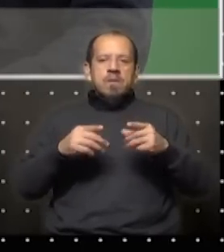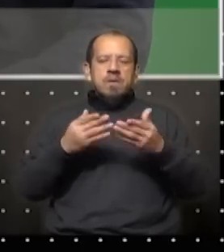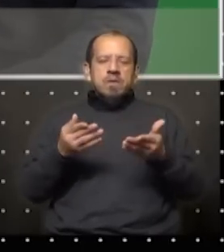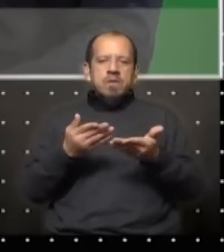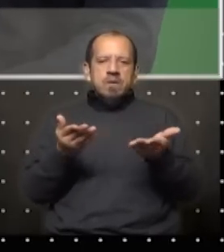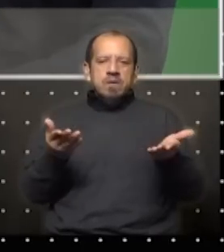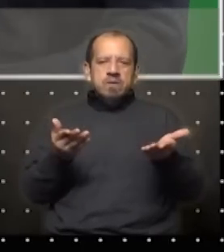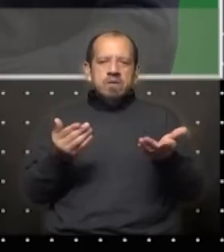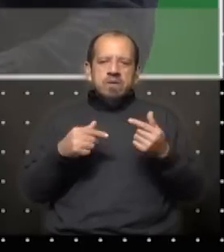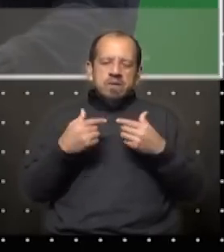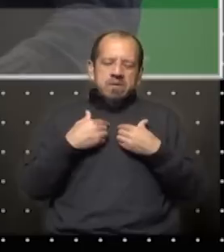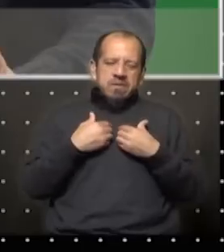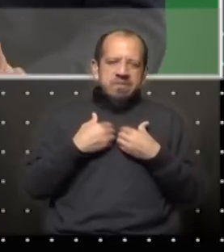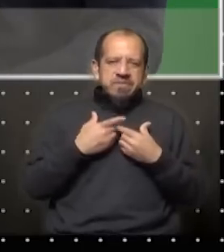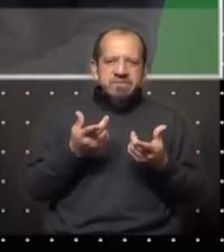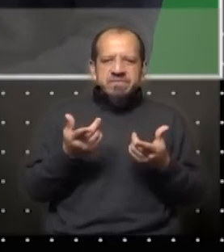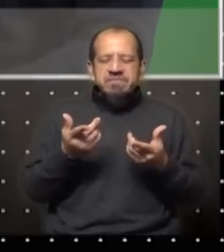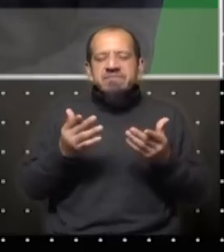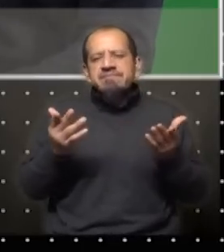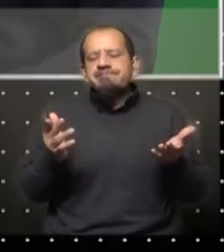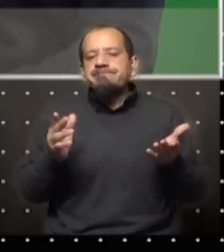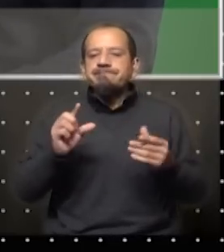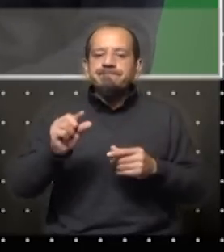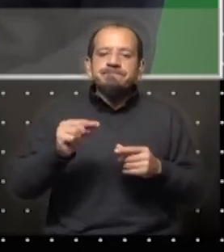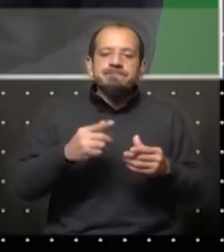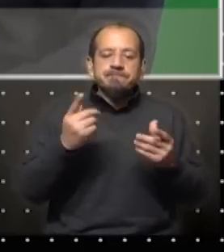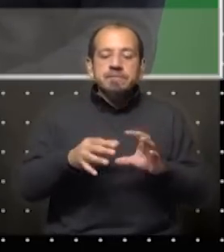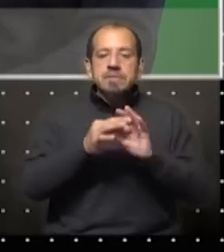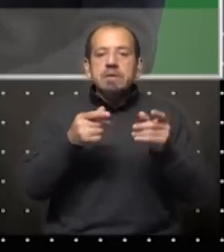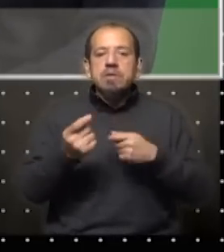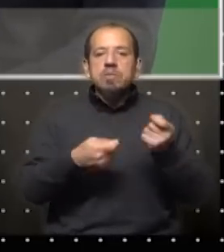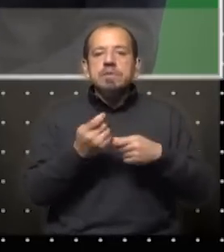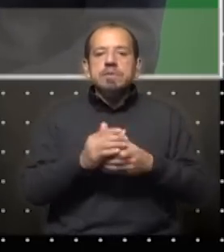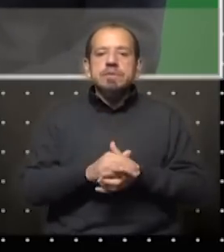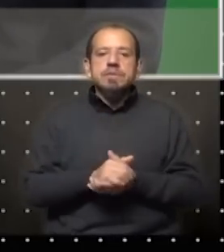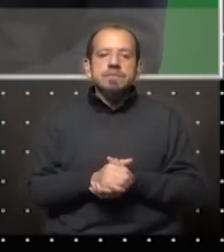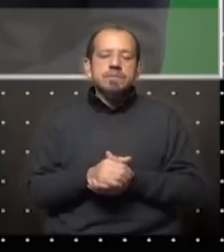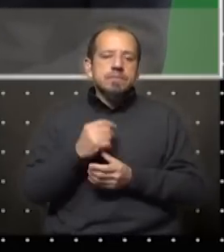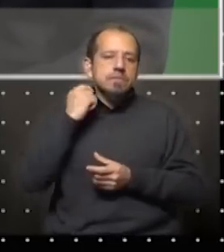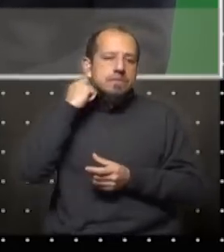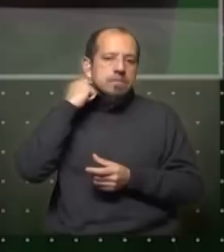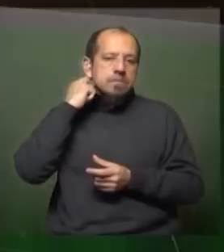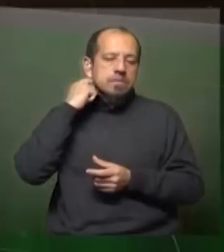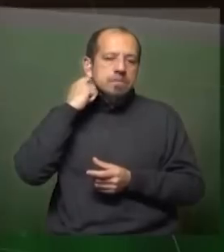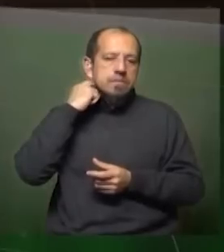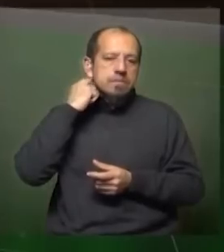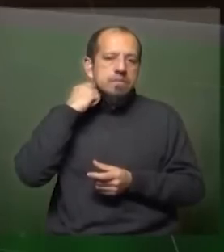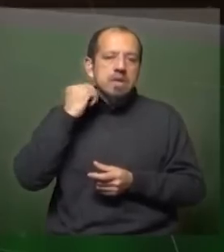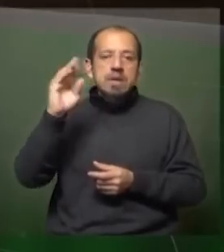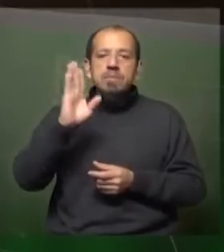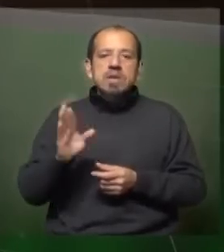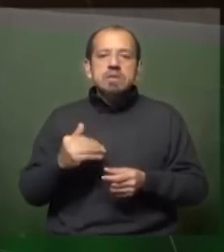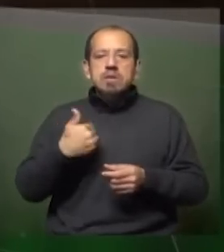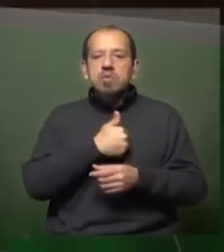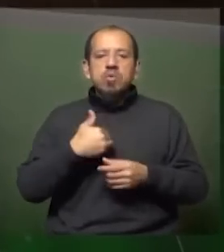no había nada que nos aten esto era recién una incipiente zona de Libre Comercio en ese momento además Brasil tenía un rol digamos de poca participación